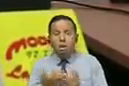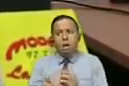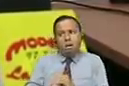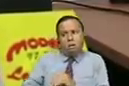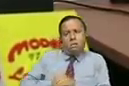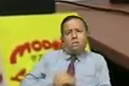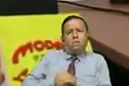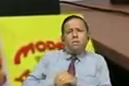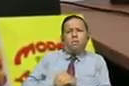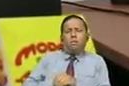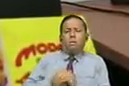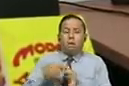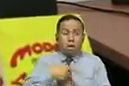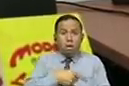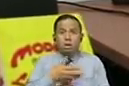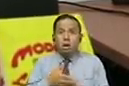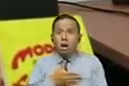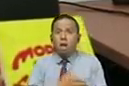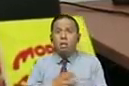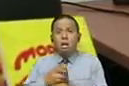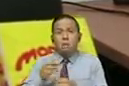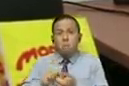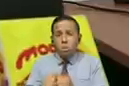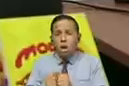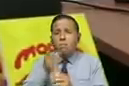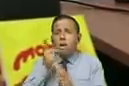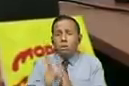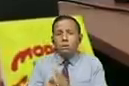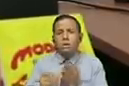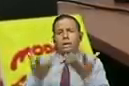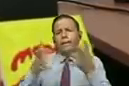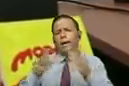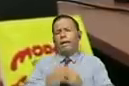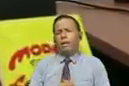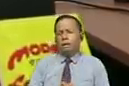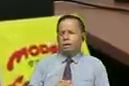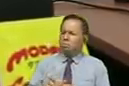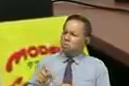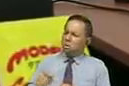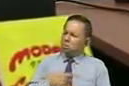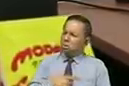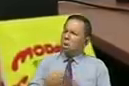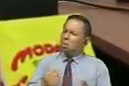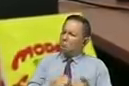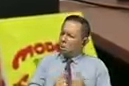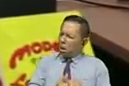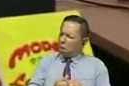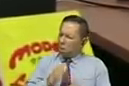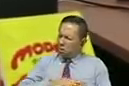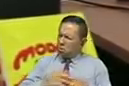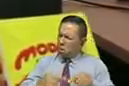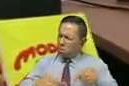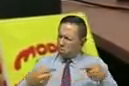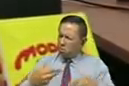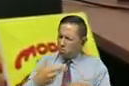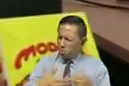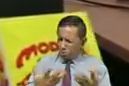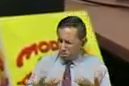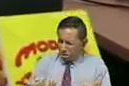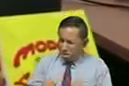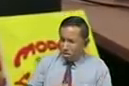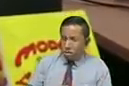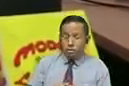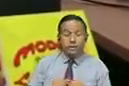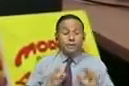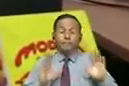delictivos registrados. Preliminarmente sería un caso de ajuste de cuentas. Todavía no sabemos.